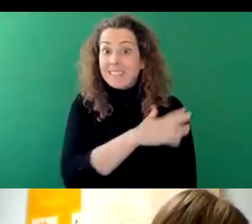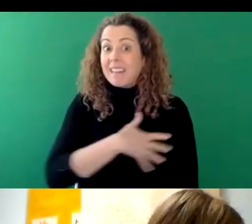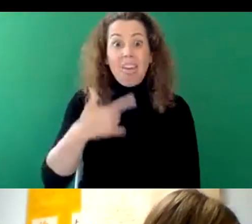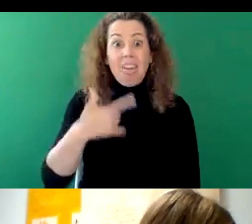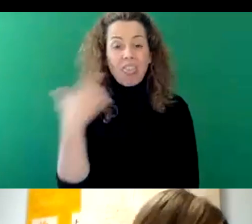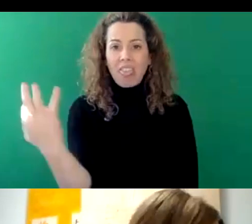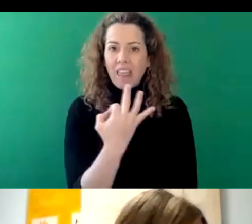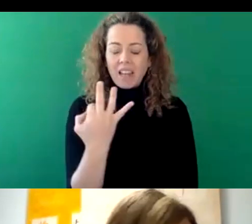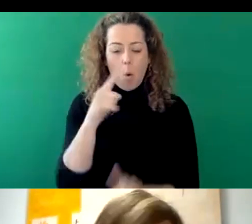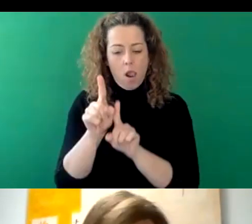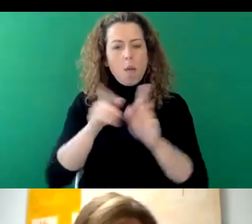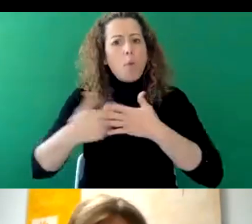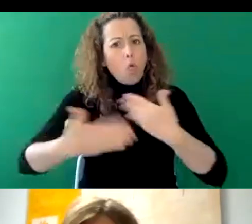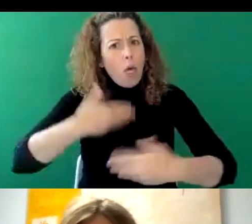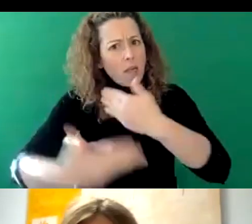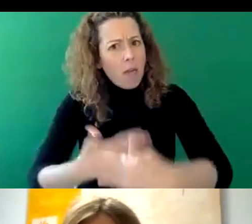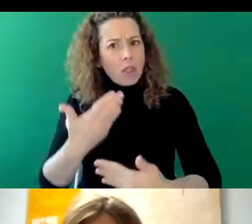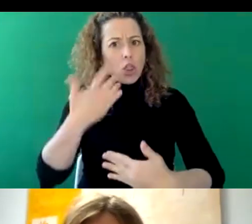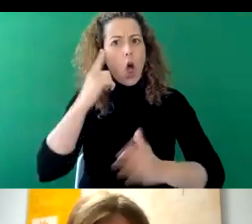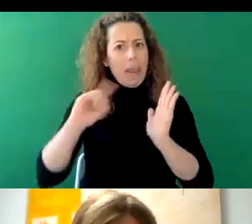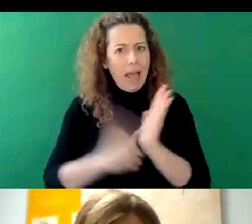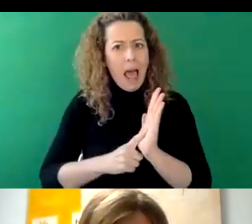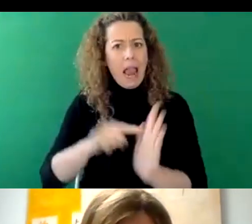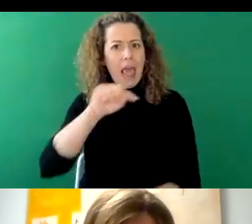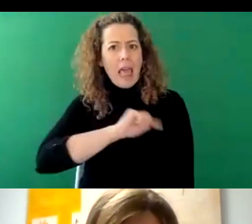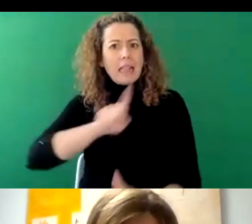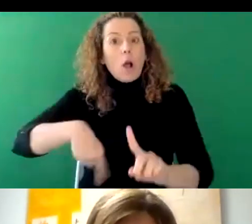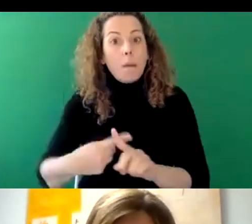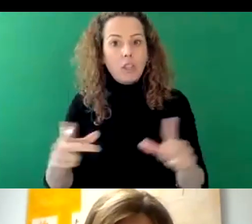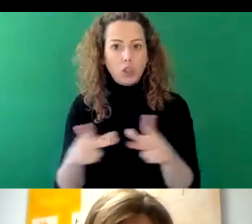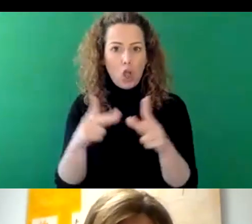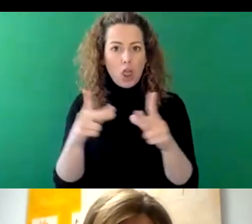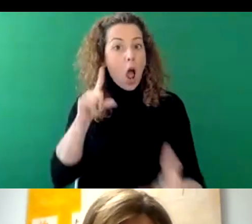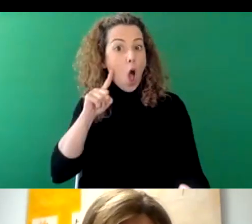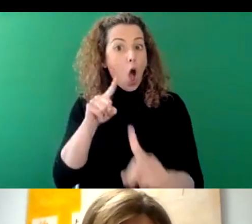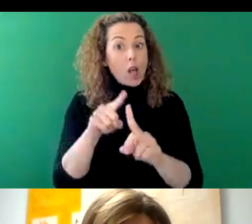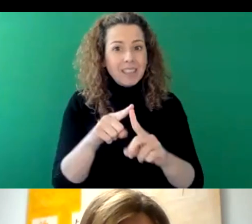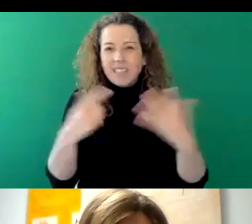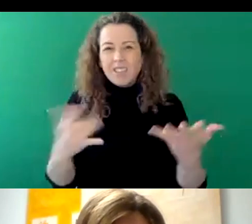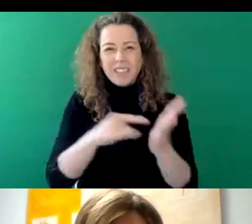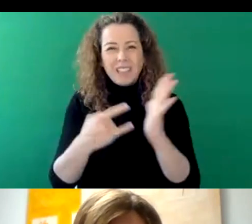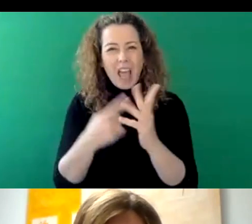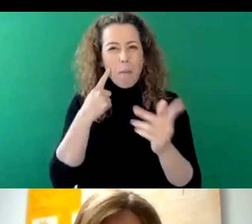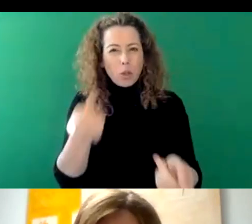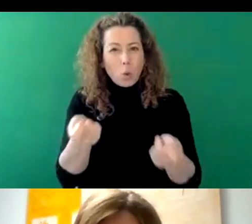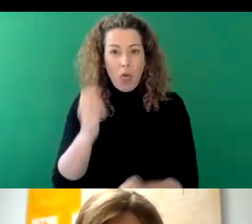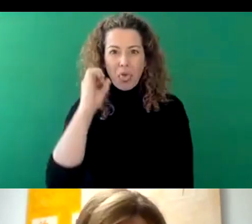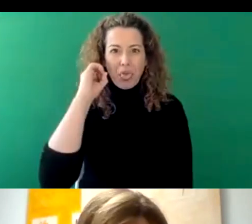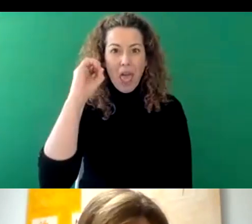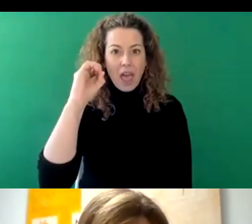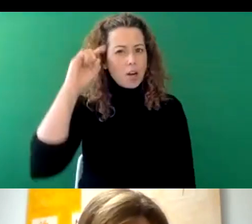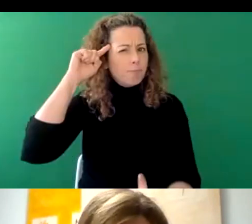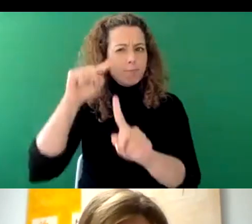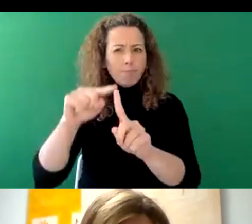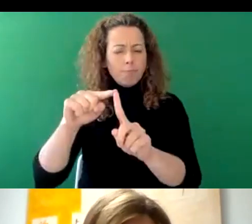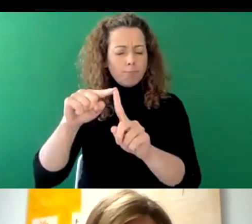de planteamientos legales, éticos y sociales. El objetivo de llegar a un sistema de sujeciones cero dista aún